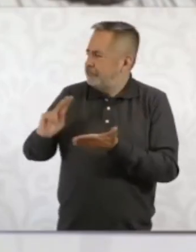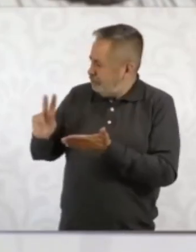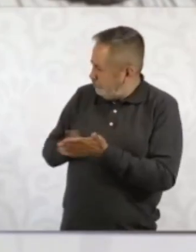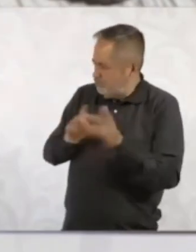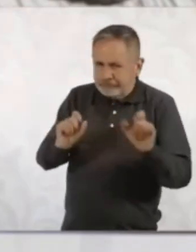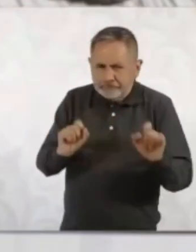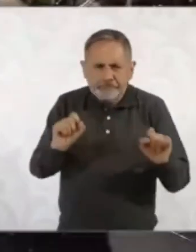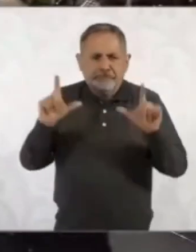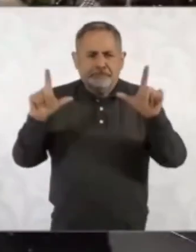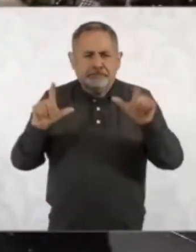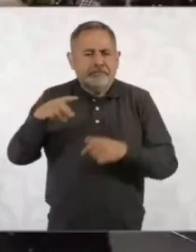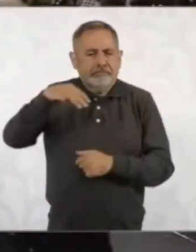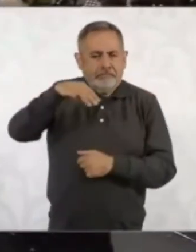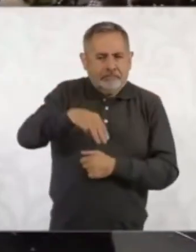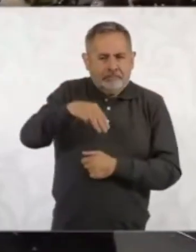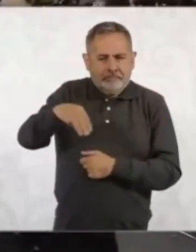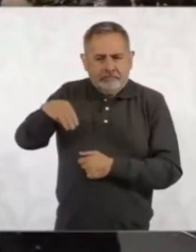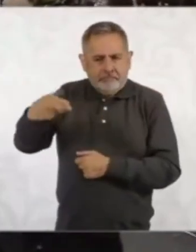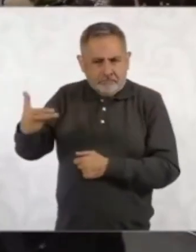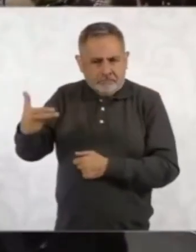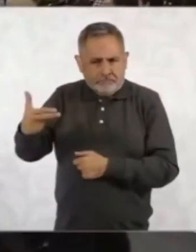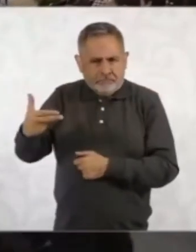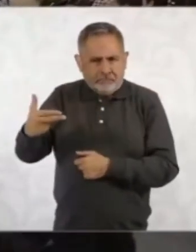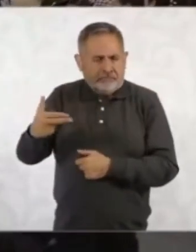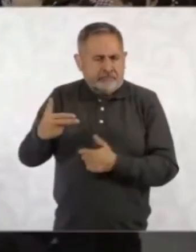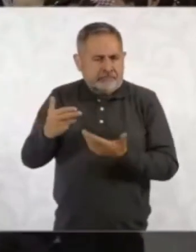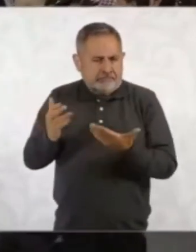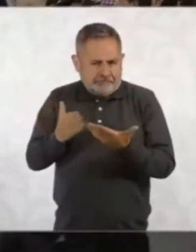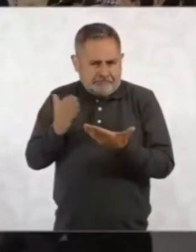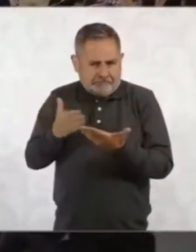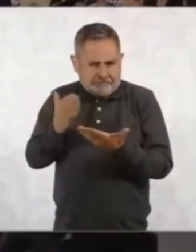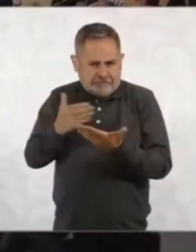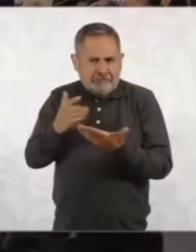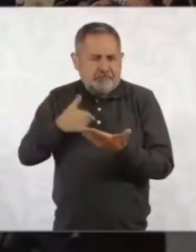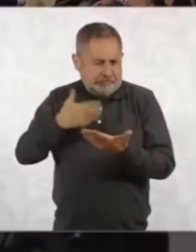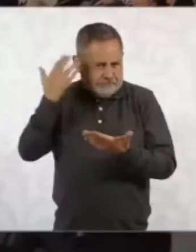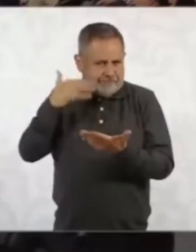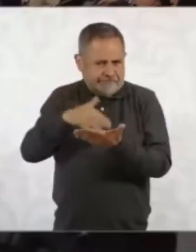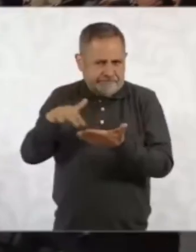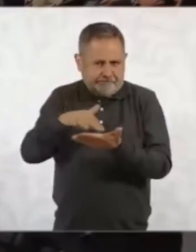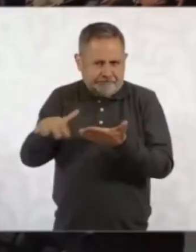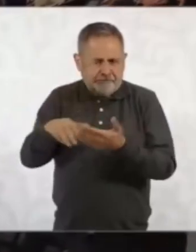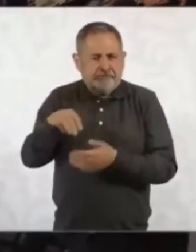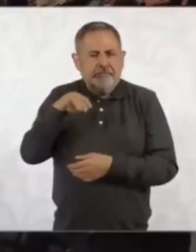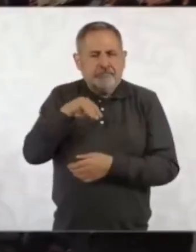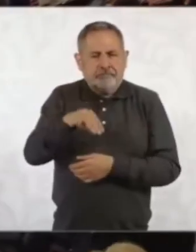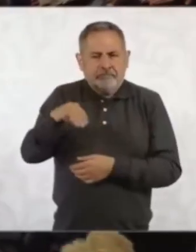vez, ese capítulo, esas páginas que yo leí.